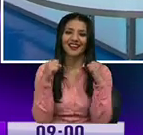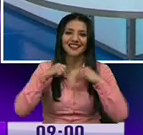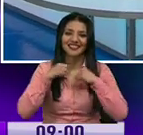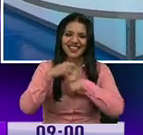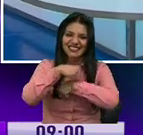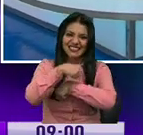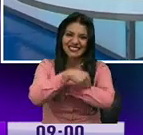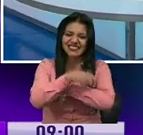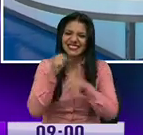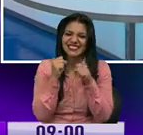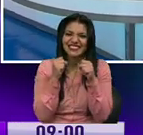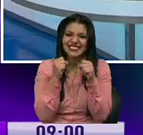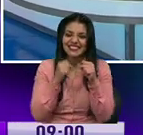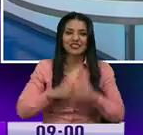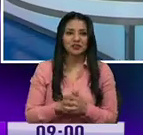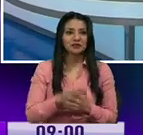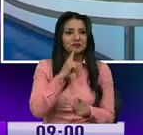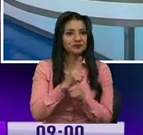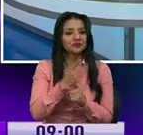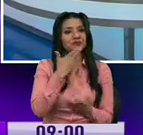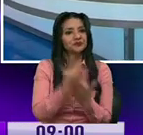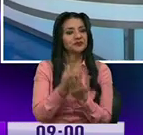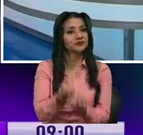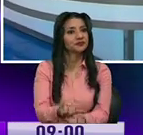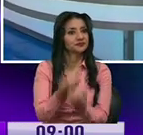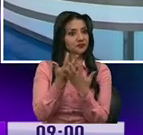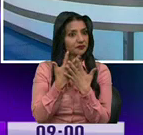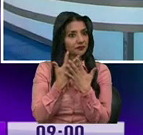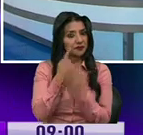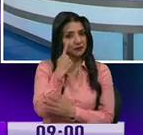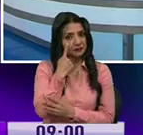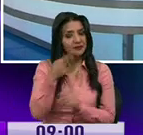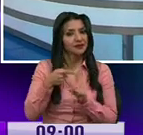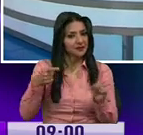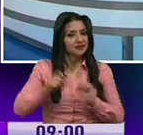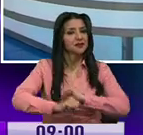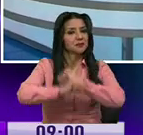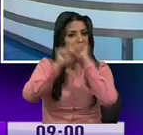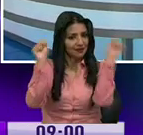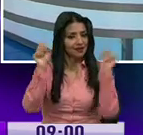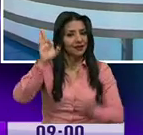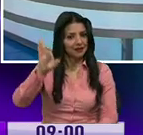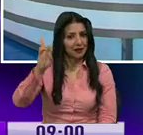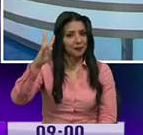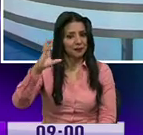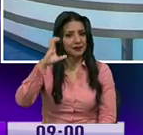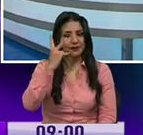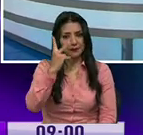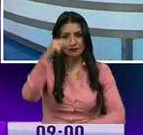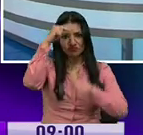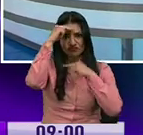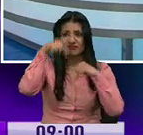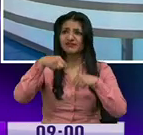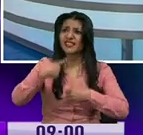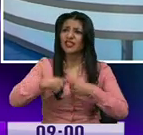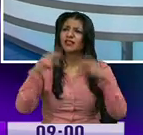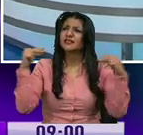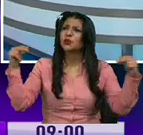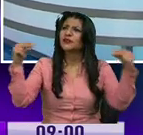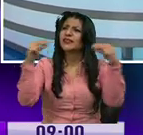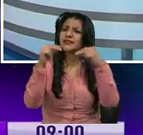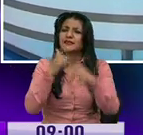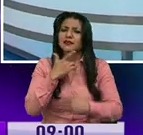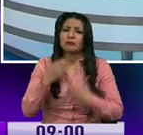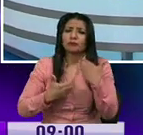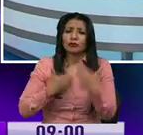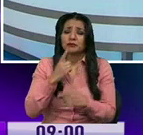¿Cómo han amanecido, queridos compañeros? Gracias por la información, pendientes desde tempranito con ustedes. Gracias, mi querido. Nubladito el día, nubladito, lo cual me llena de